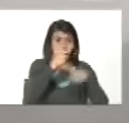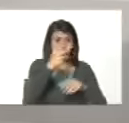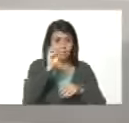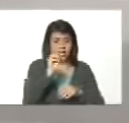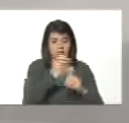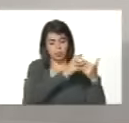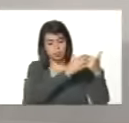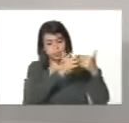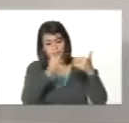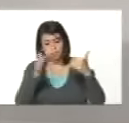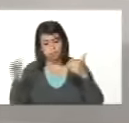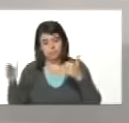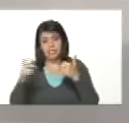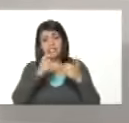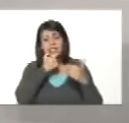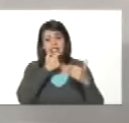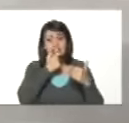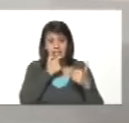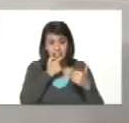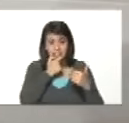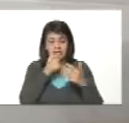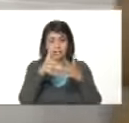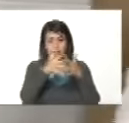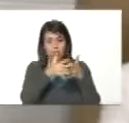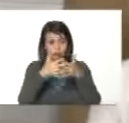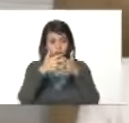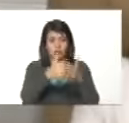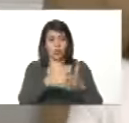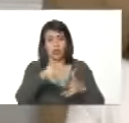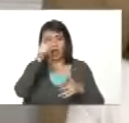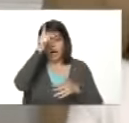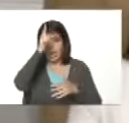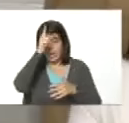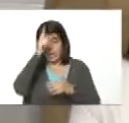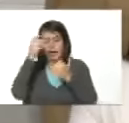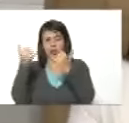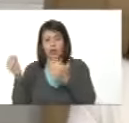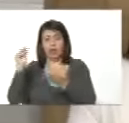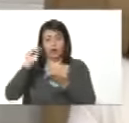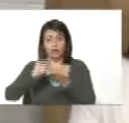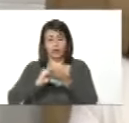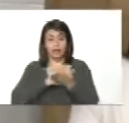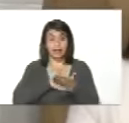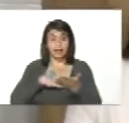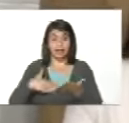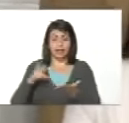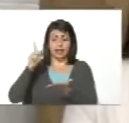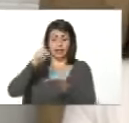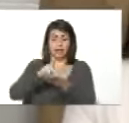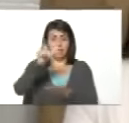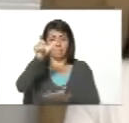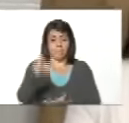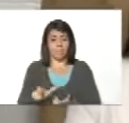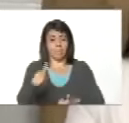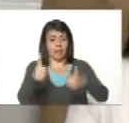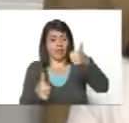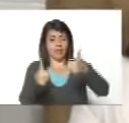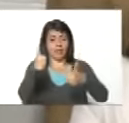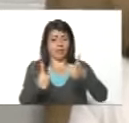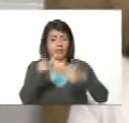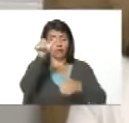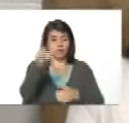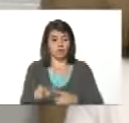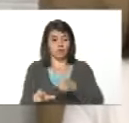ingleses y los alemanes y después directamente los norteamericanos. Pero una vez intentaron poner un candidato de ellos